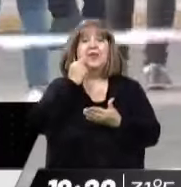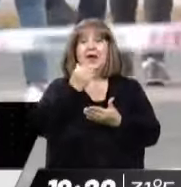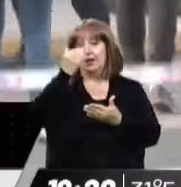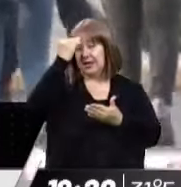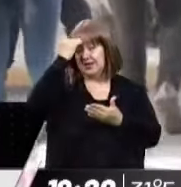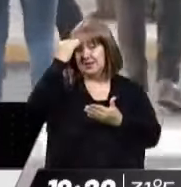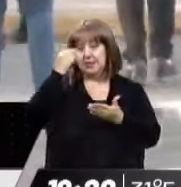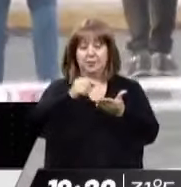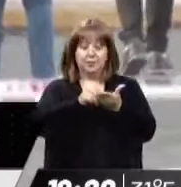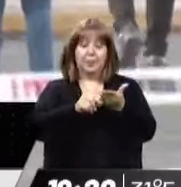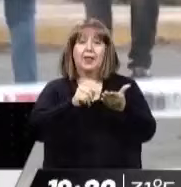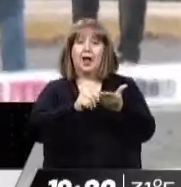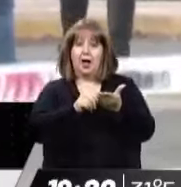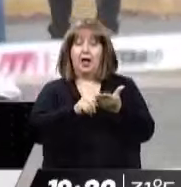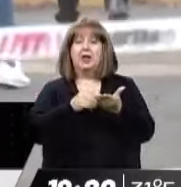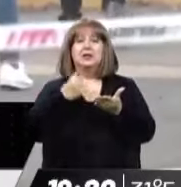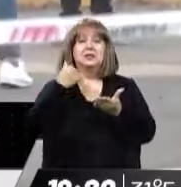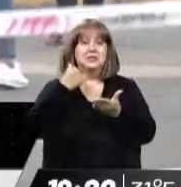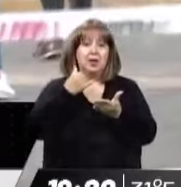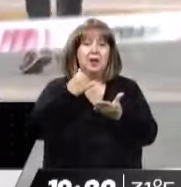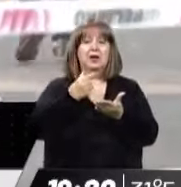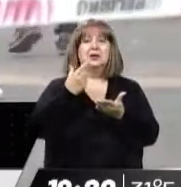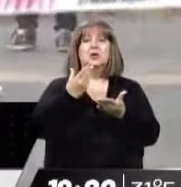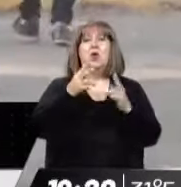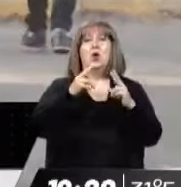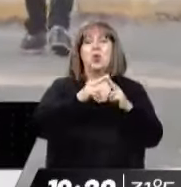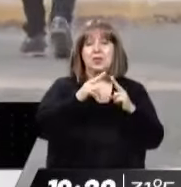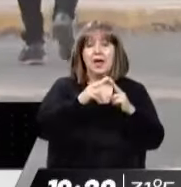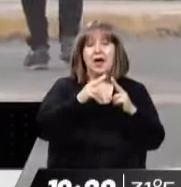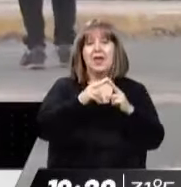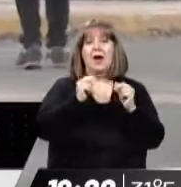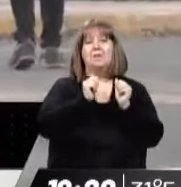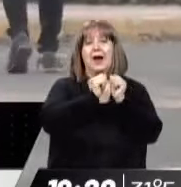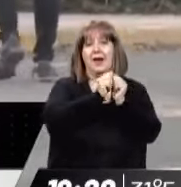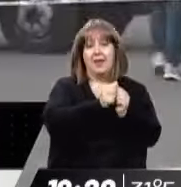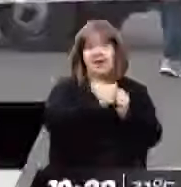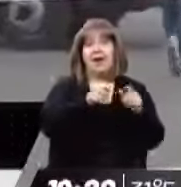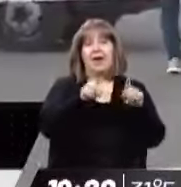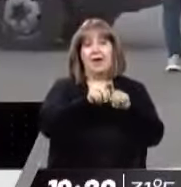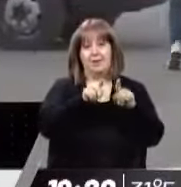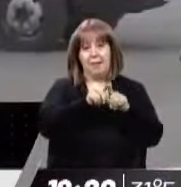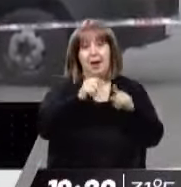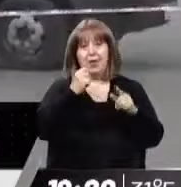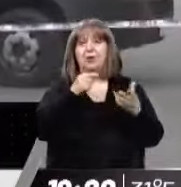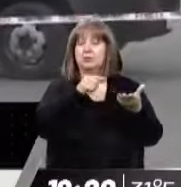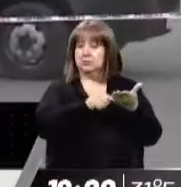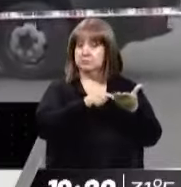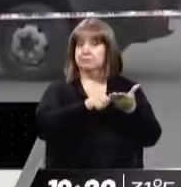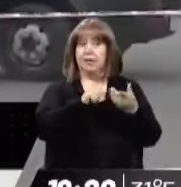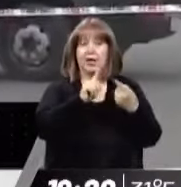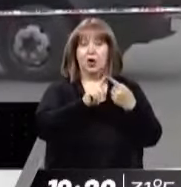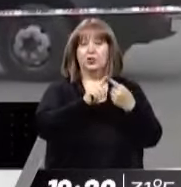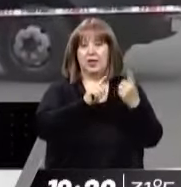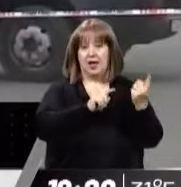su pareja, con su padre, con su hermano y con su cuñada. Es por eso que es un dato que es importante, ¿no?